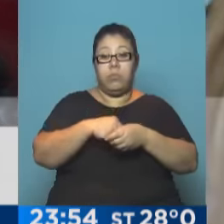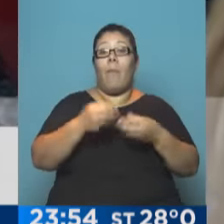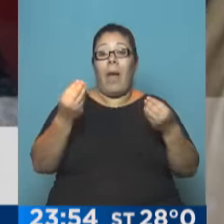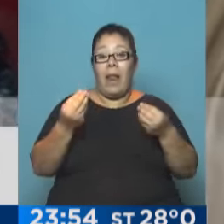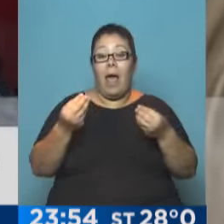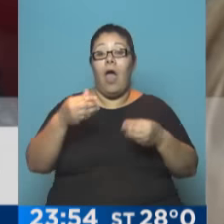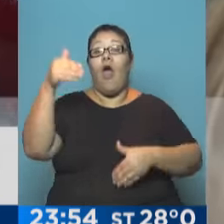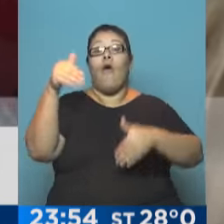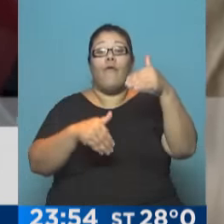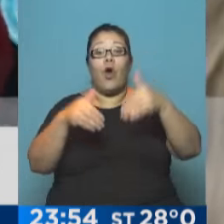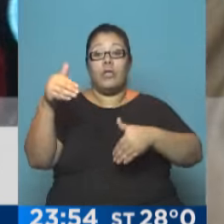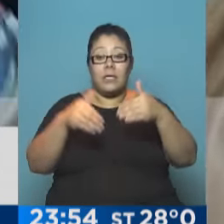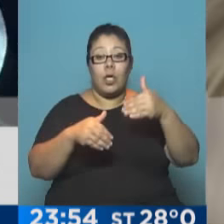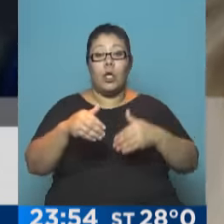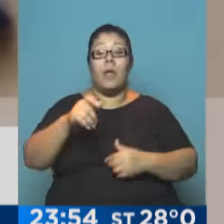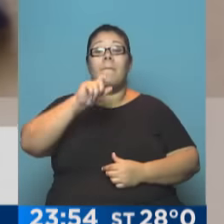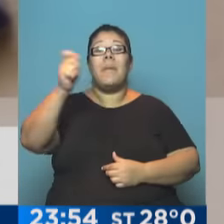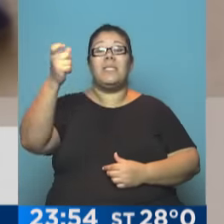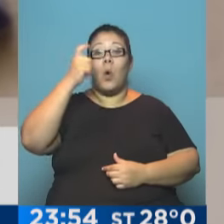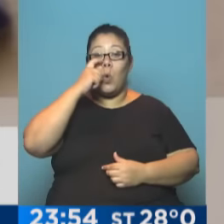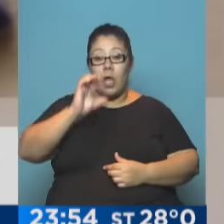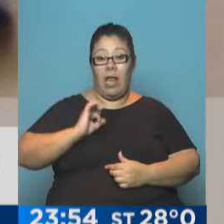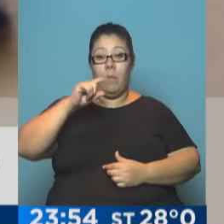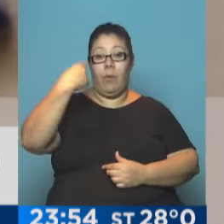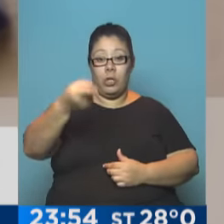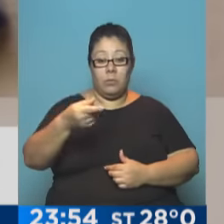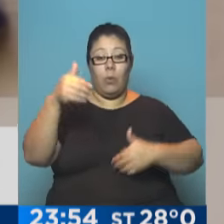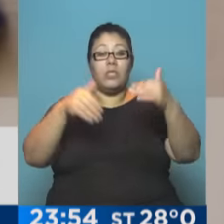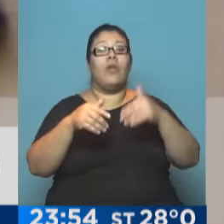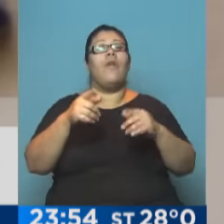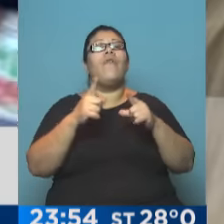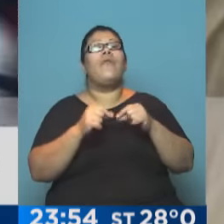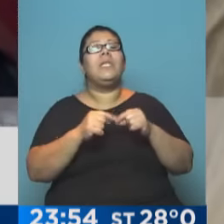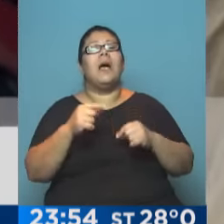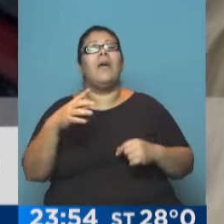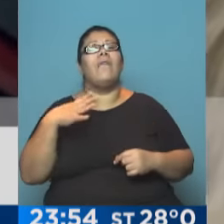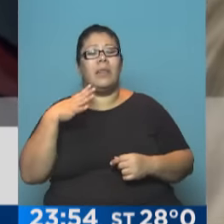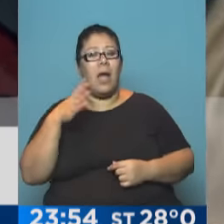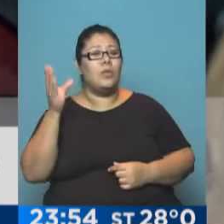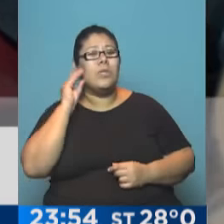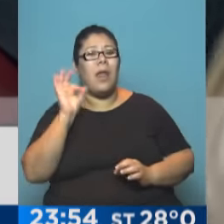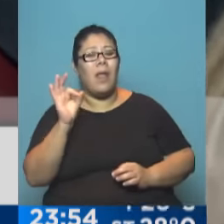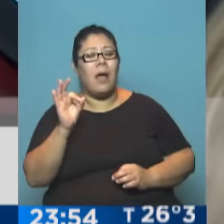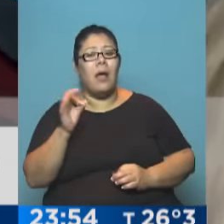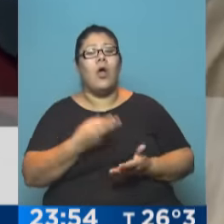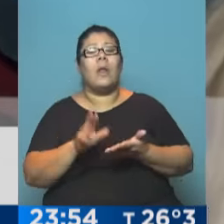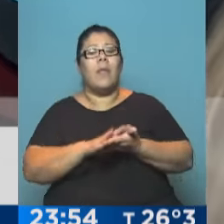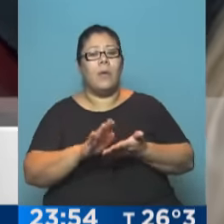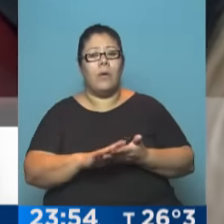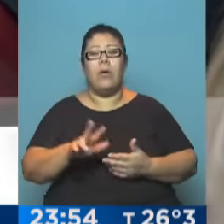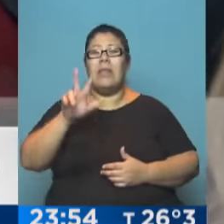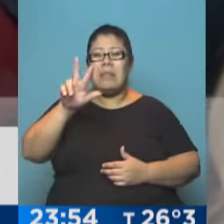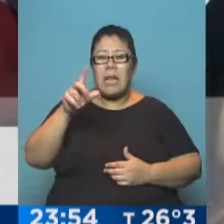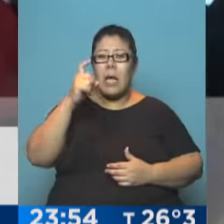definir la elección en el mes de junio. ¿Podría repetir la fecha de las elecciones que no se escuchó? La fecha creo que es el 3 de